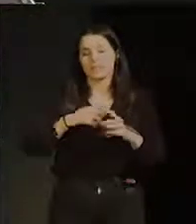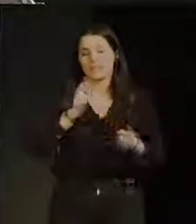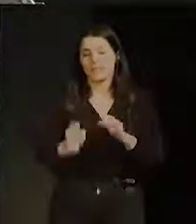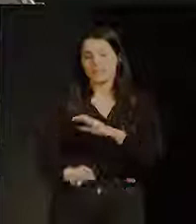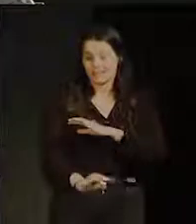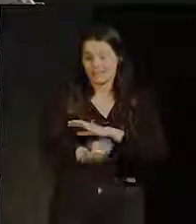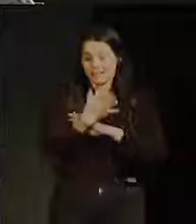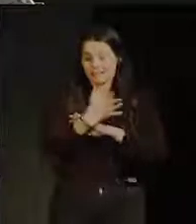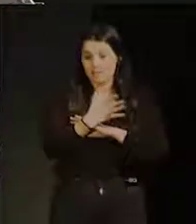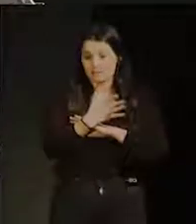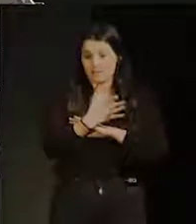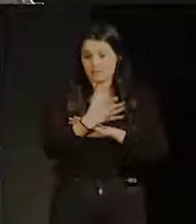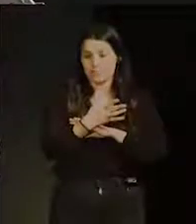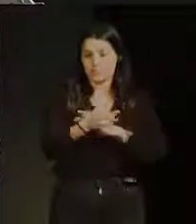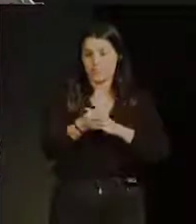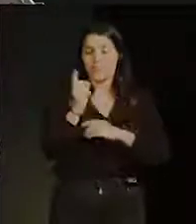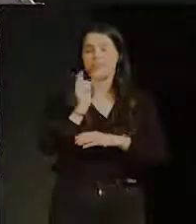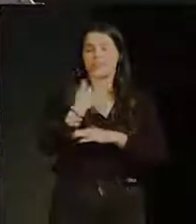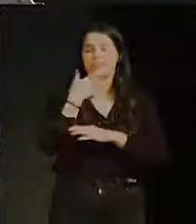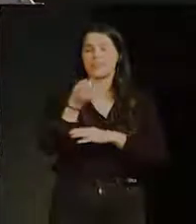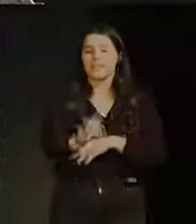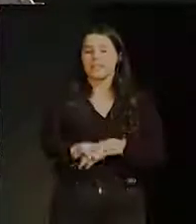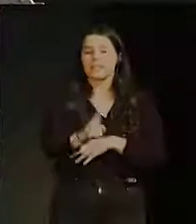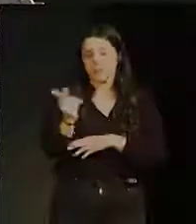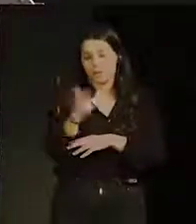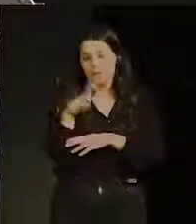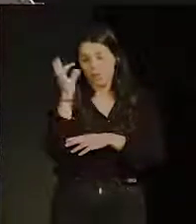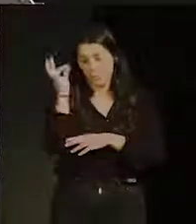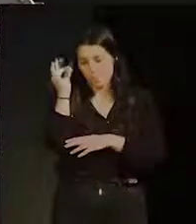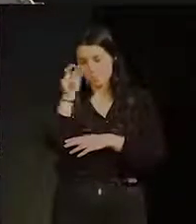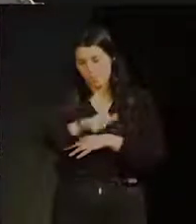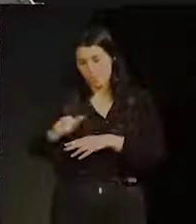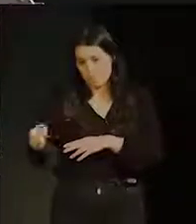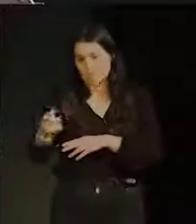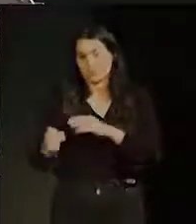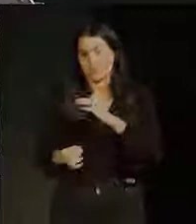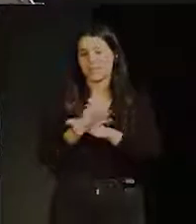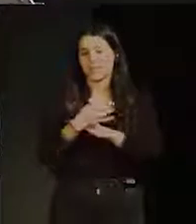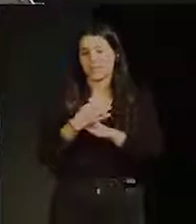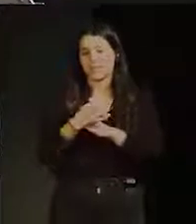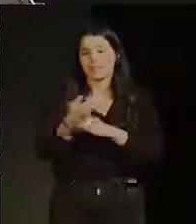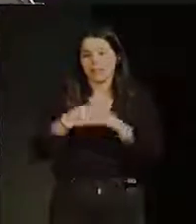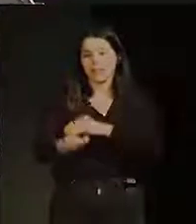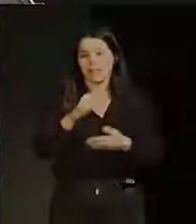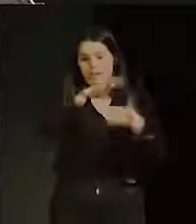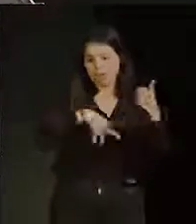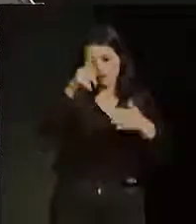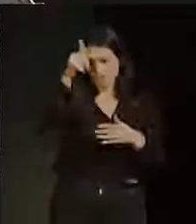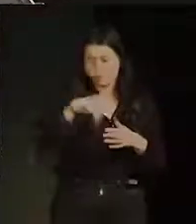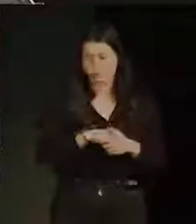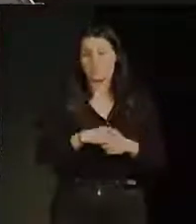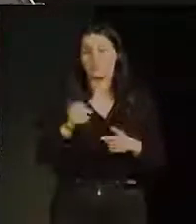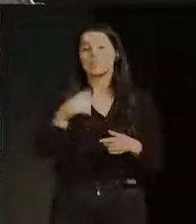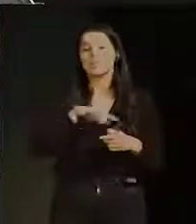han vehiculado David Franch y Arancha López, son dos creadores catalanes, y al que